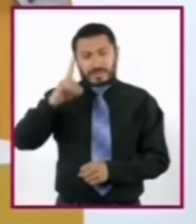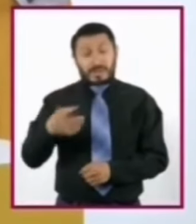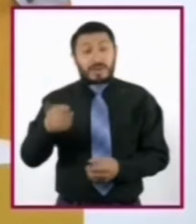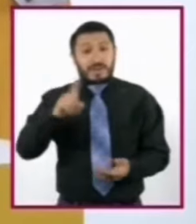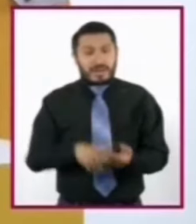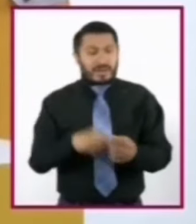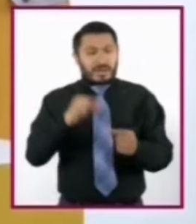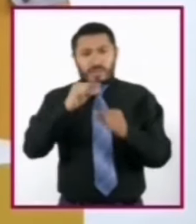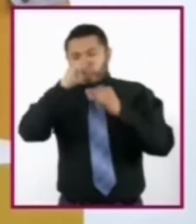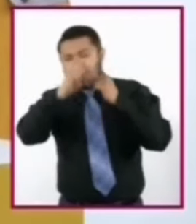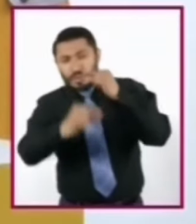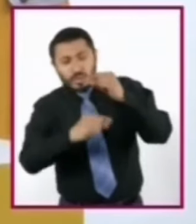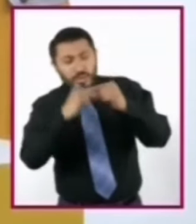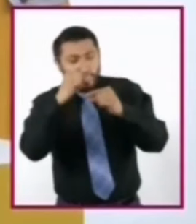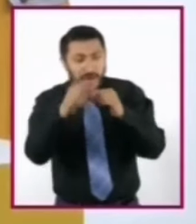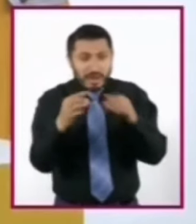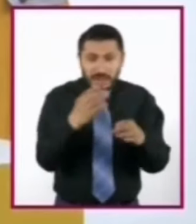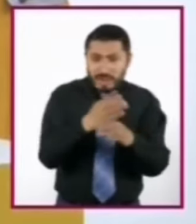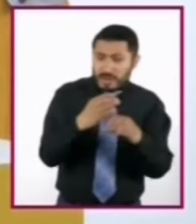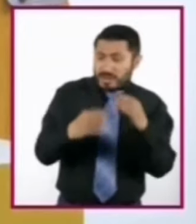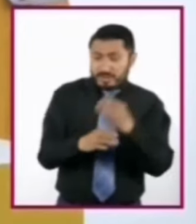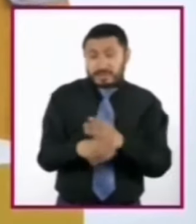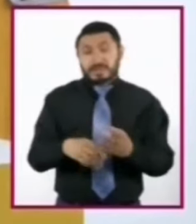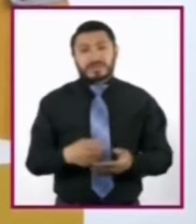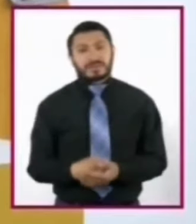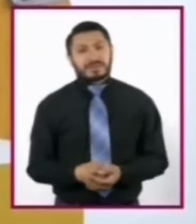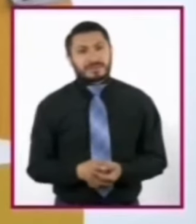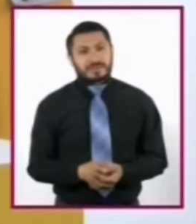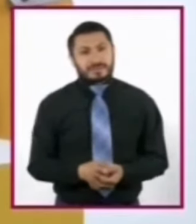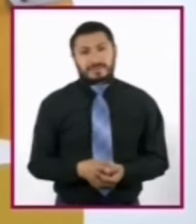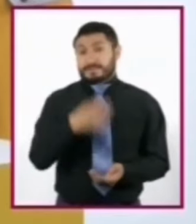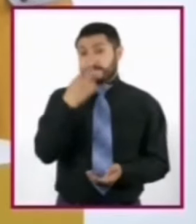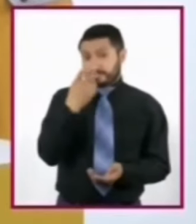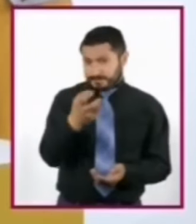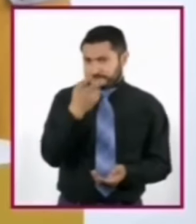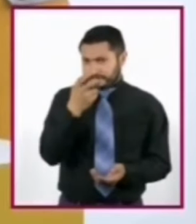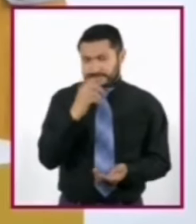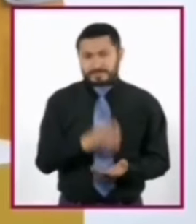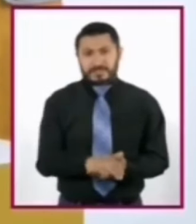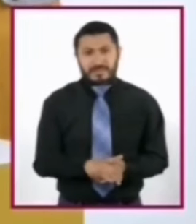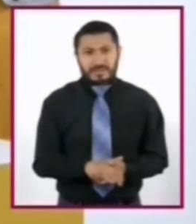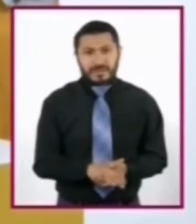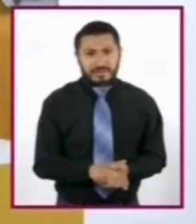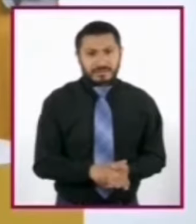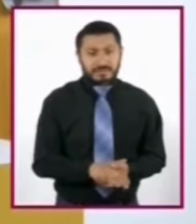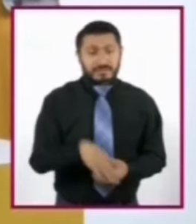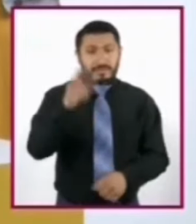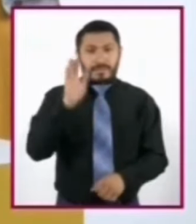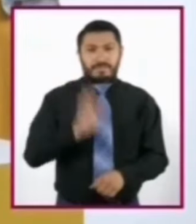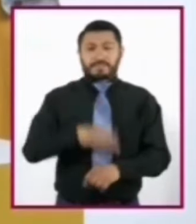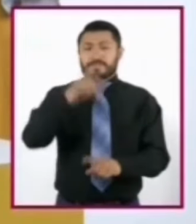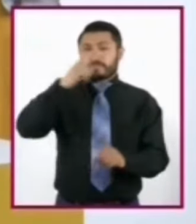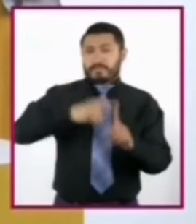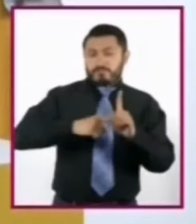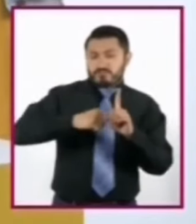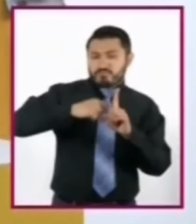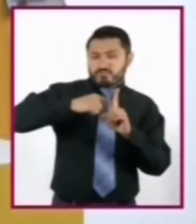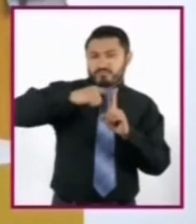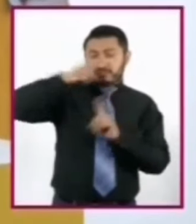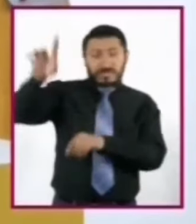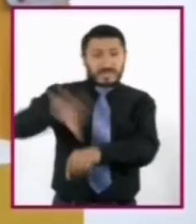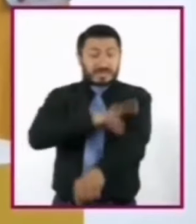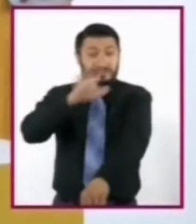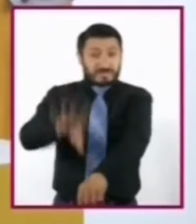las partículas de un cuerpo o sustancia. Es por eso que, entre más energía cinética tengan las